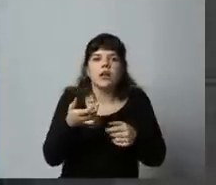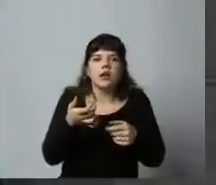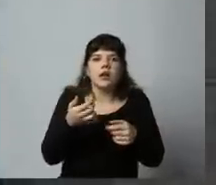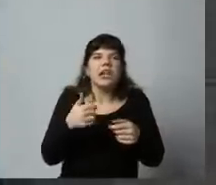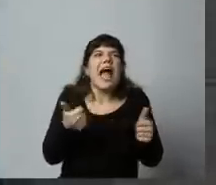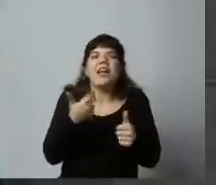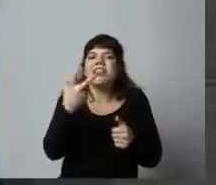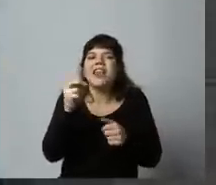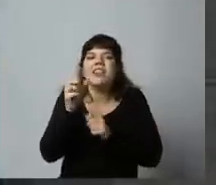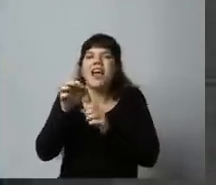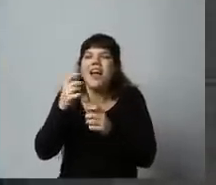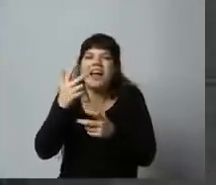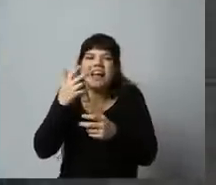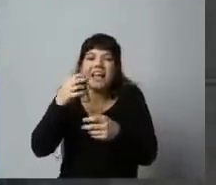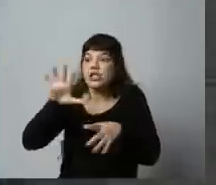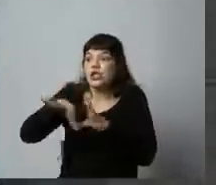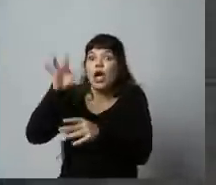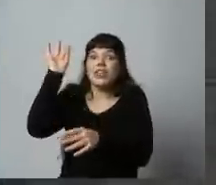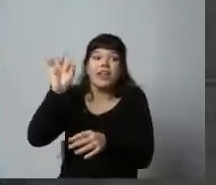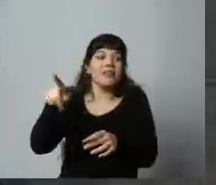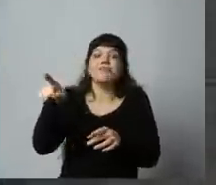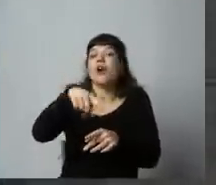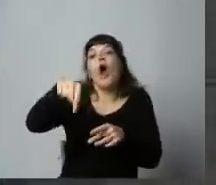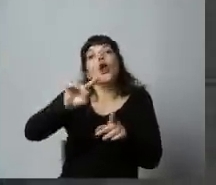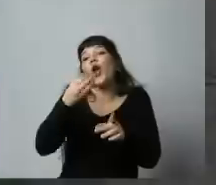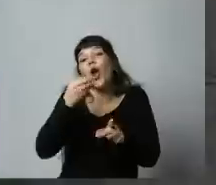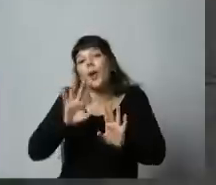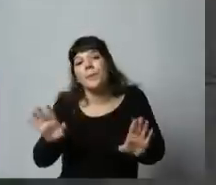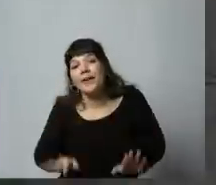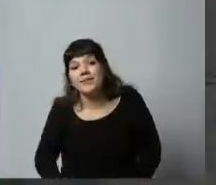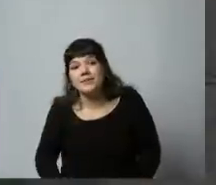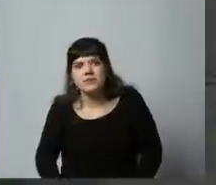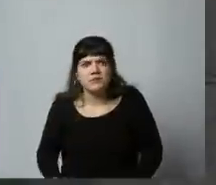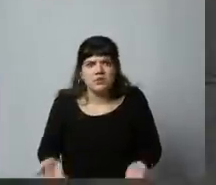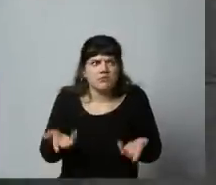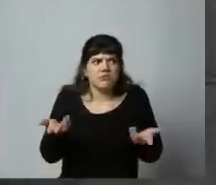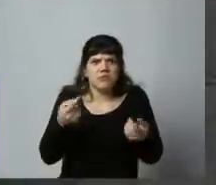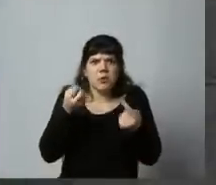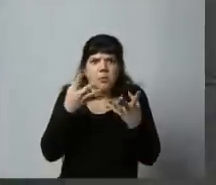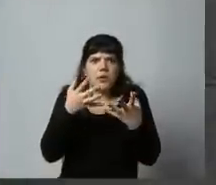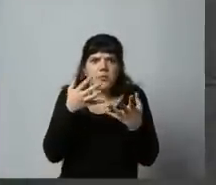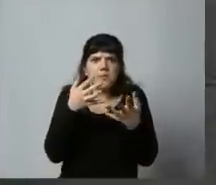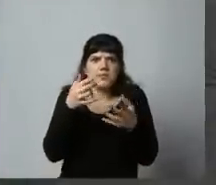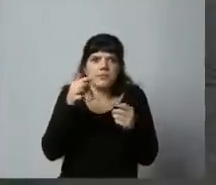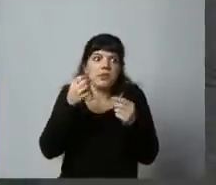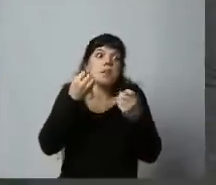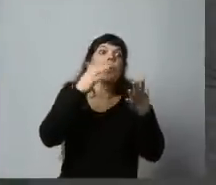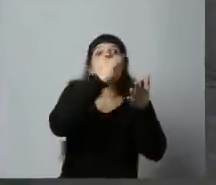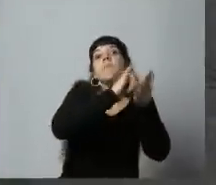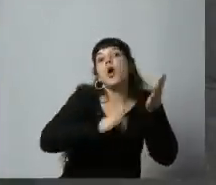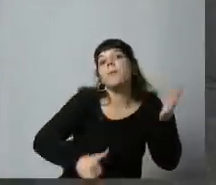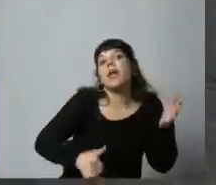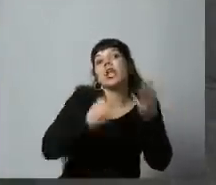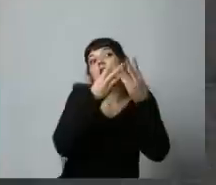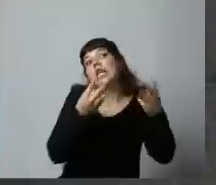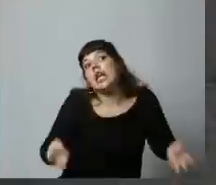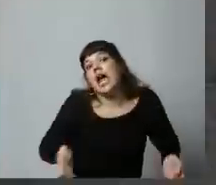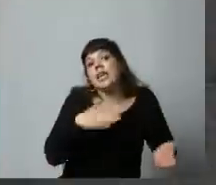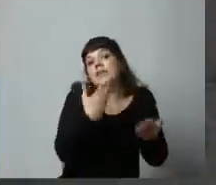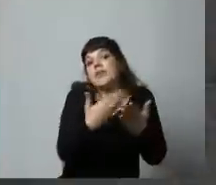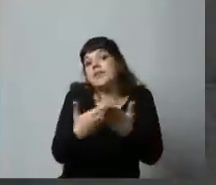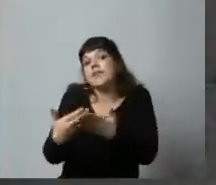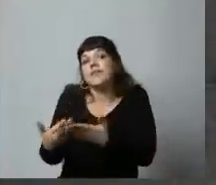niños sorteemos 30 niños y le digamos una a ustedes hoy no les toca comer porque como el promedio es que llegan